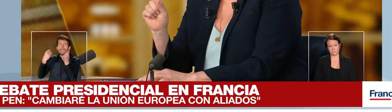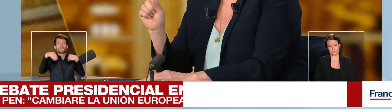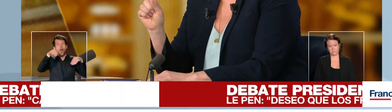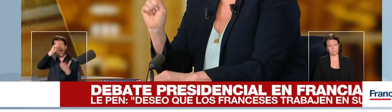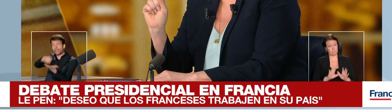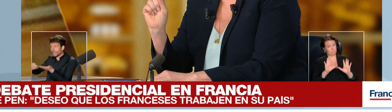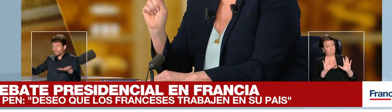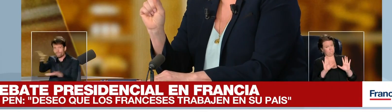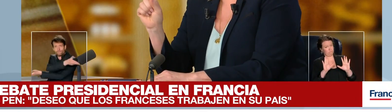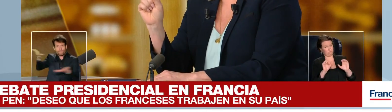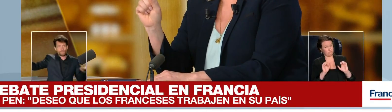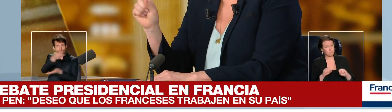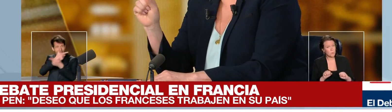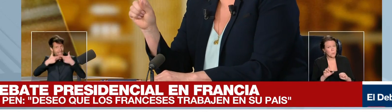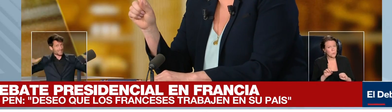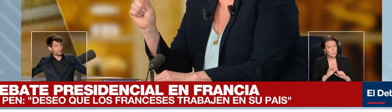quiere quebrarlo.